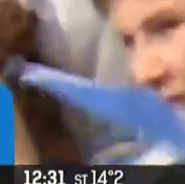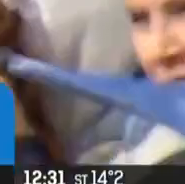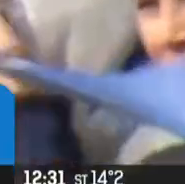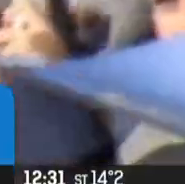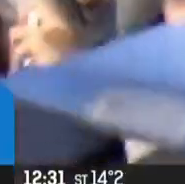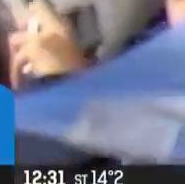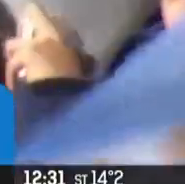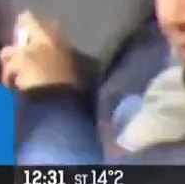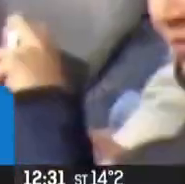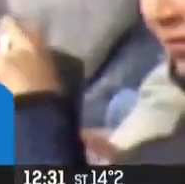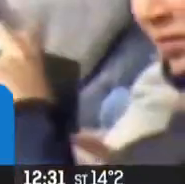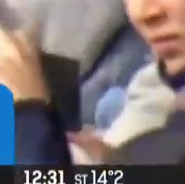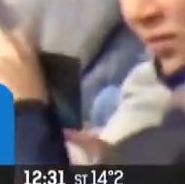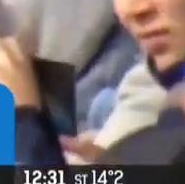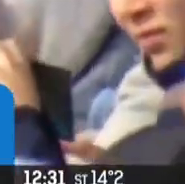y